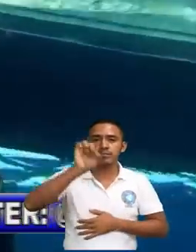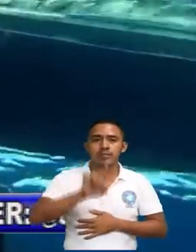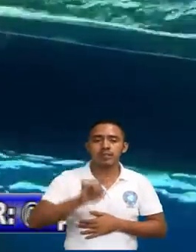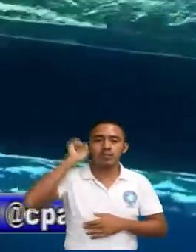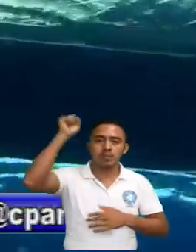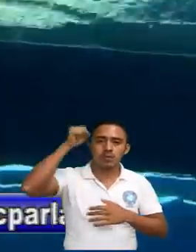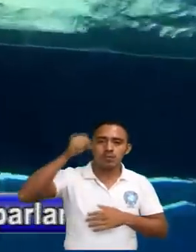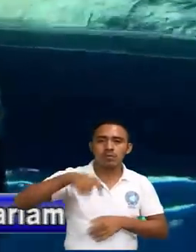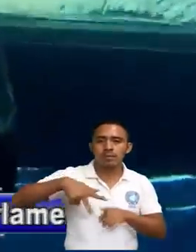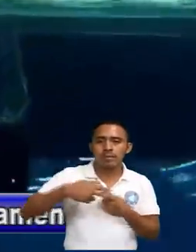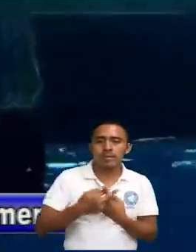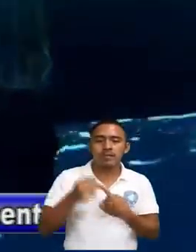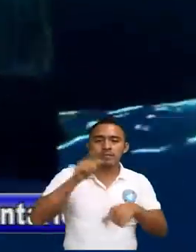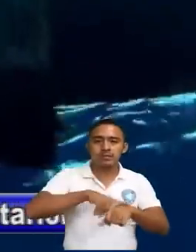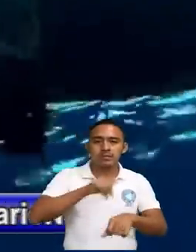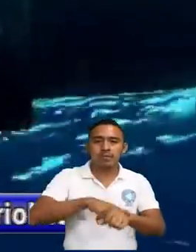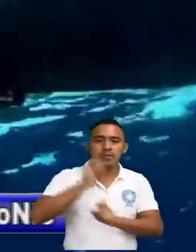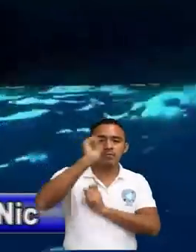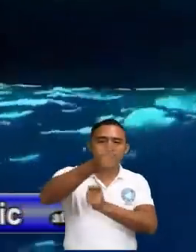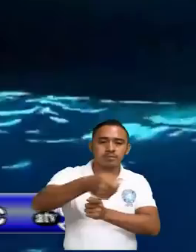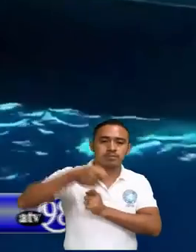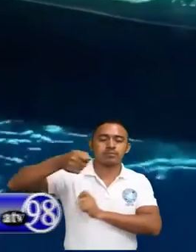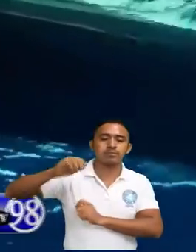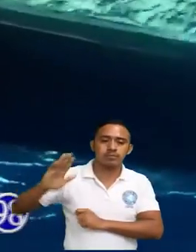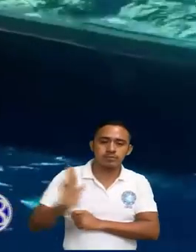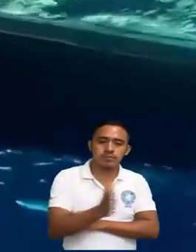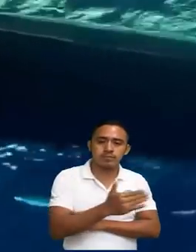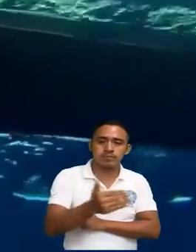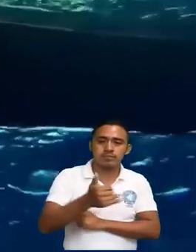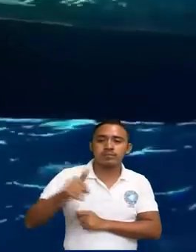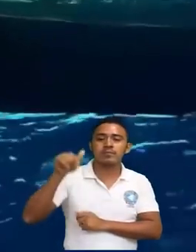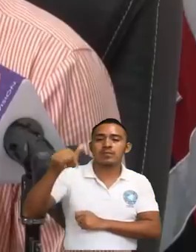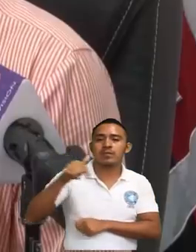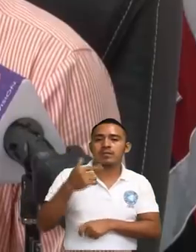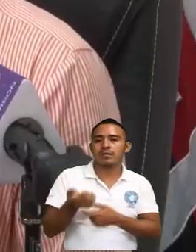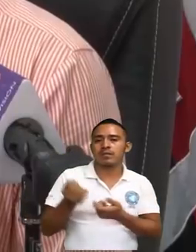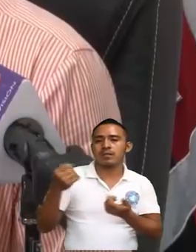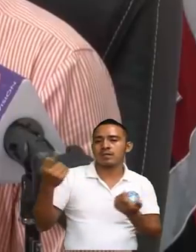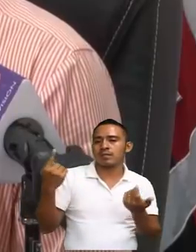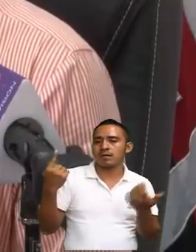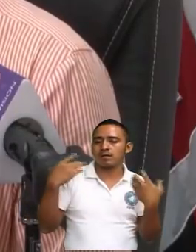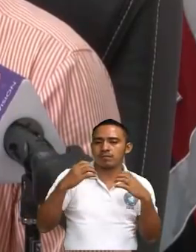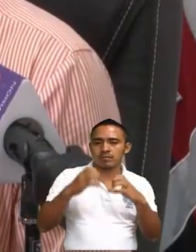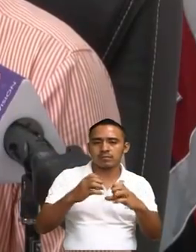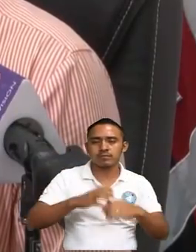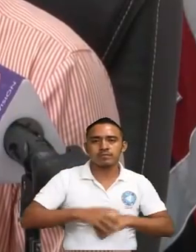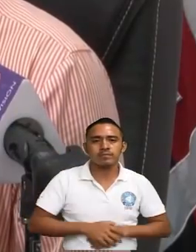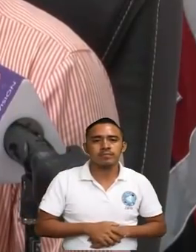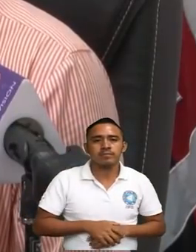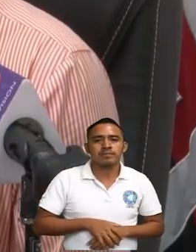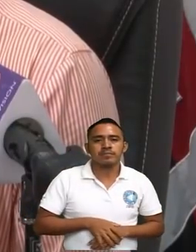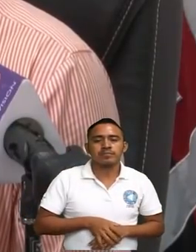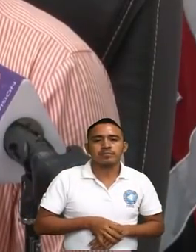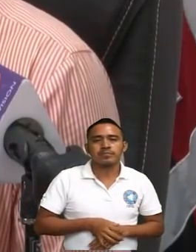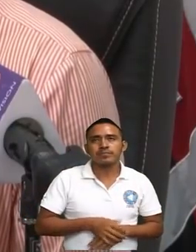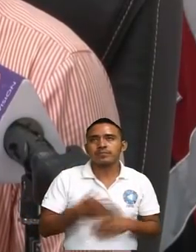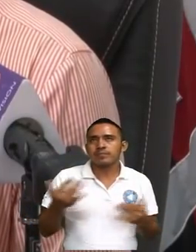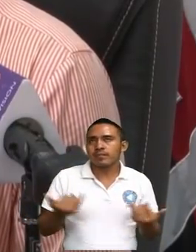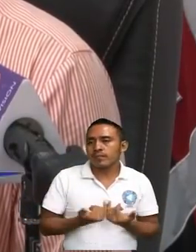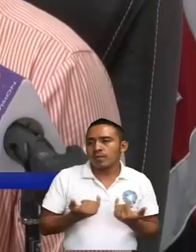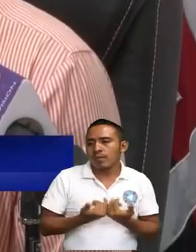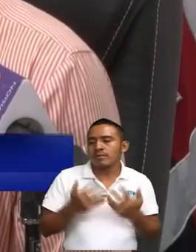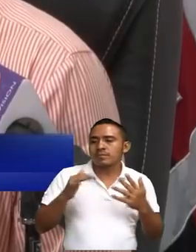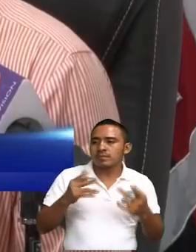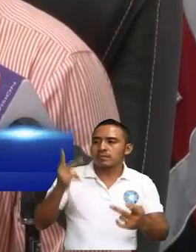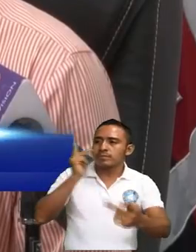julio inicia el periodo de la pesca de la langosta del Caribe. Estuvimos también la